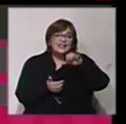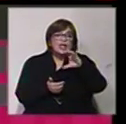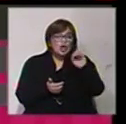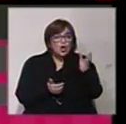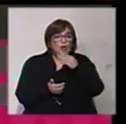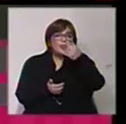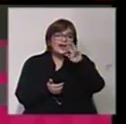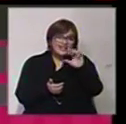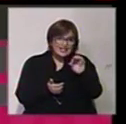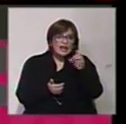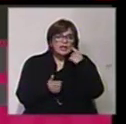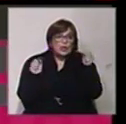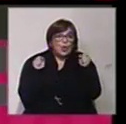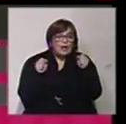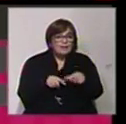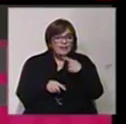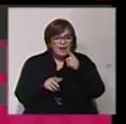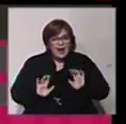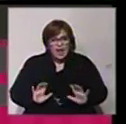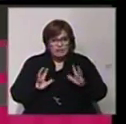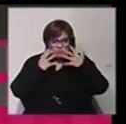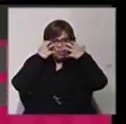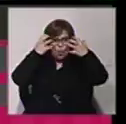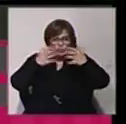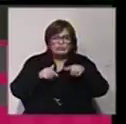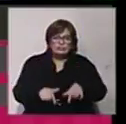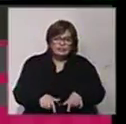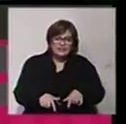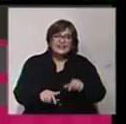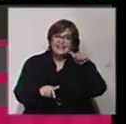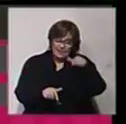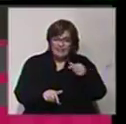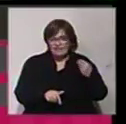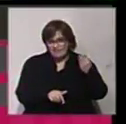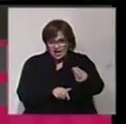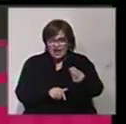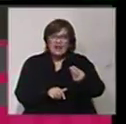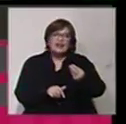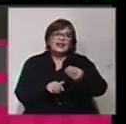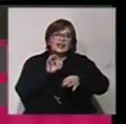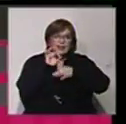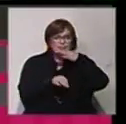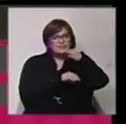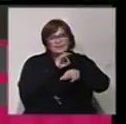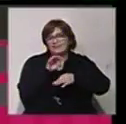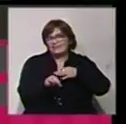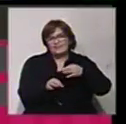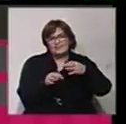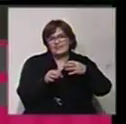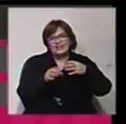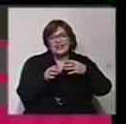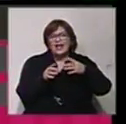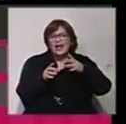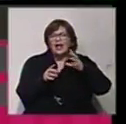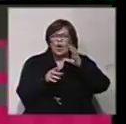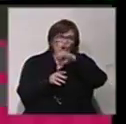un taller, sí. Para crear monstruos. Sí, sí, sí, va a estar ahí. Va a estar dando el taller ese que ya lo ha dado en algún otro